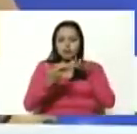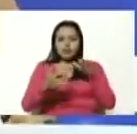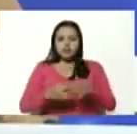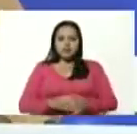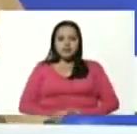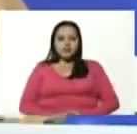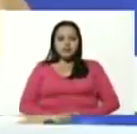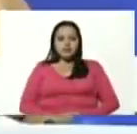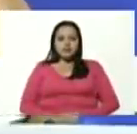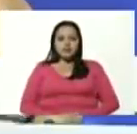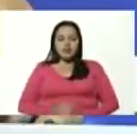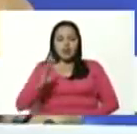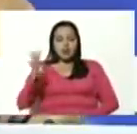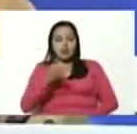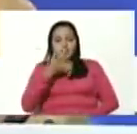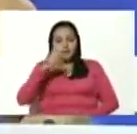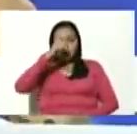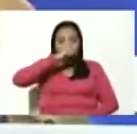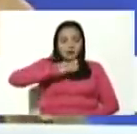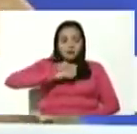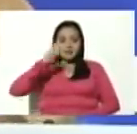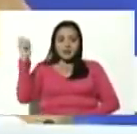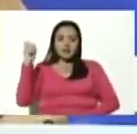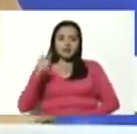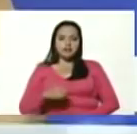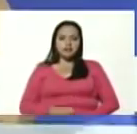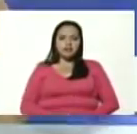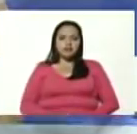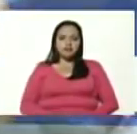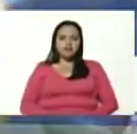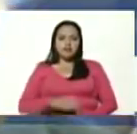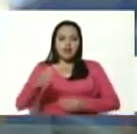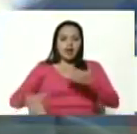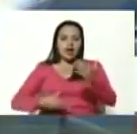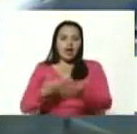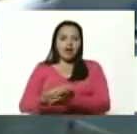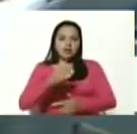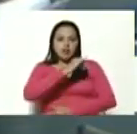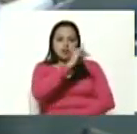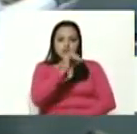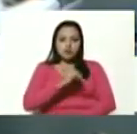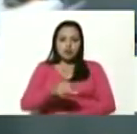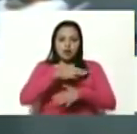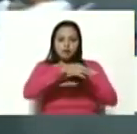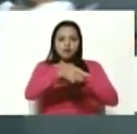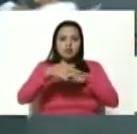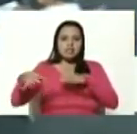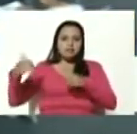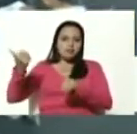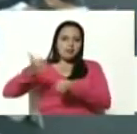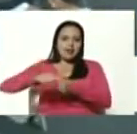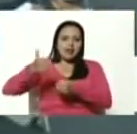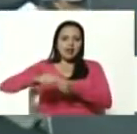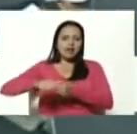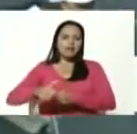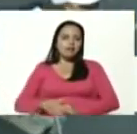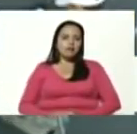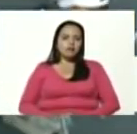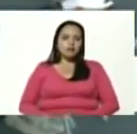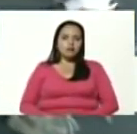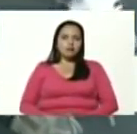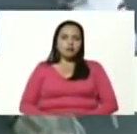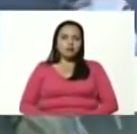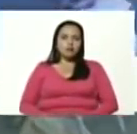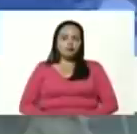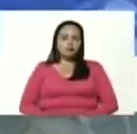en este cuarto aniversario hasta el Zulia, municipio Maracaibo. Y voy a